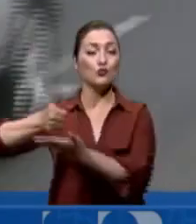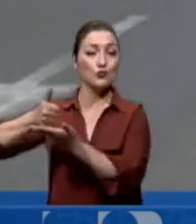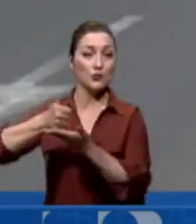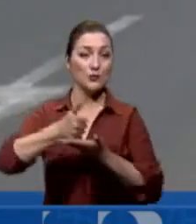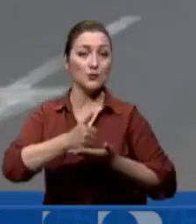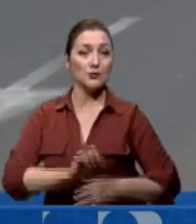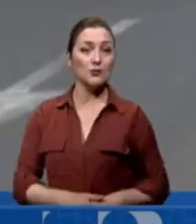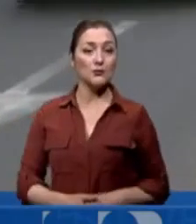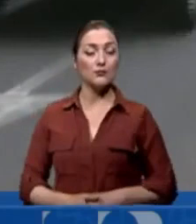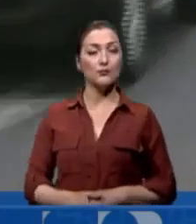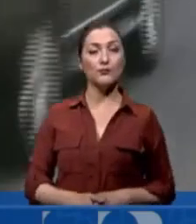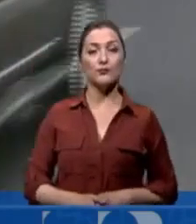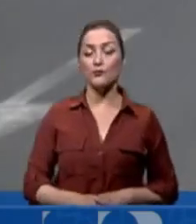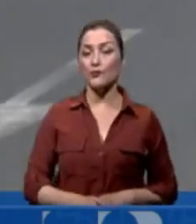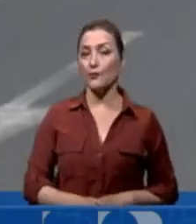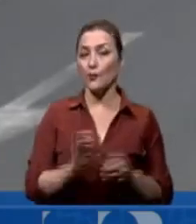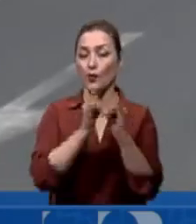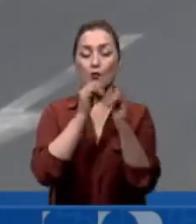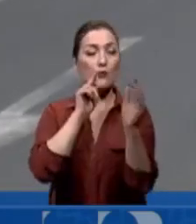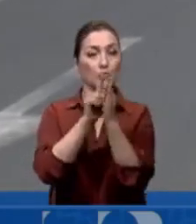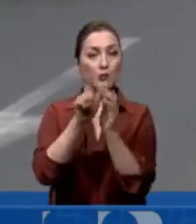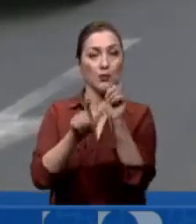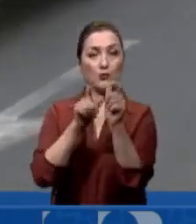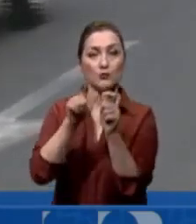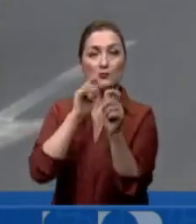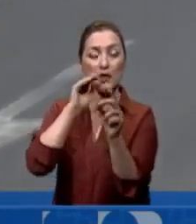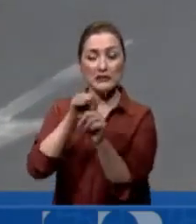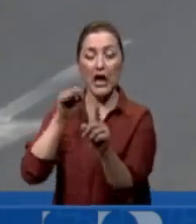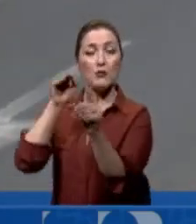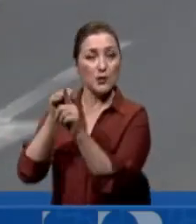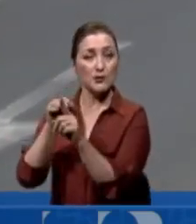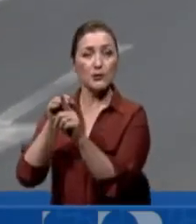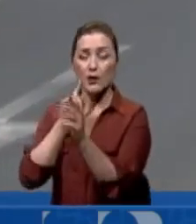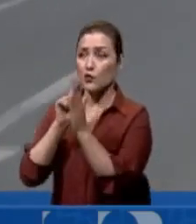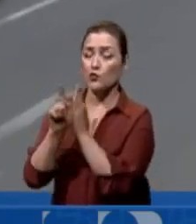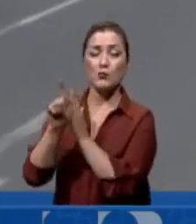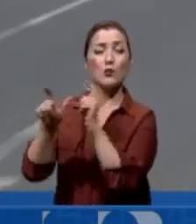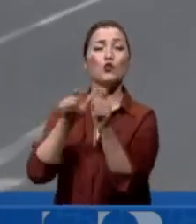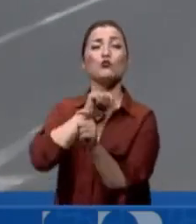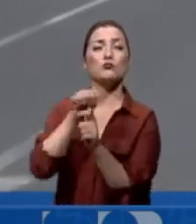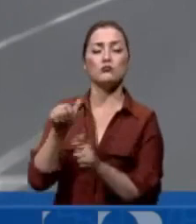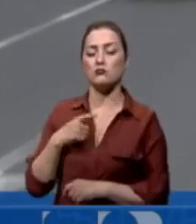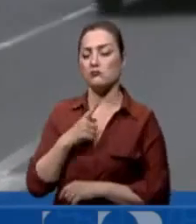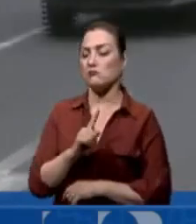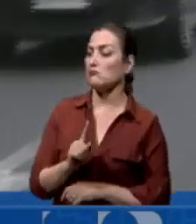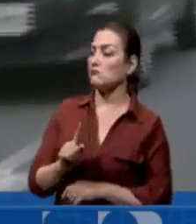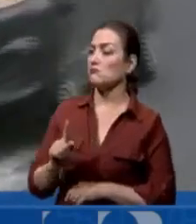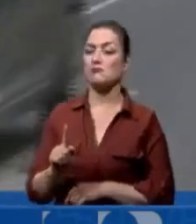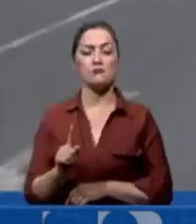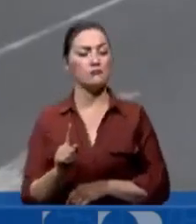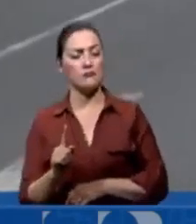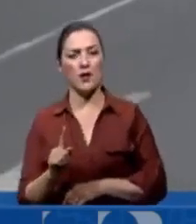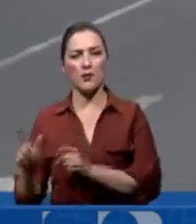puedan verificar el chat, cómo reportan los vecinos que los delincuentes están merodeando las